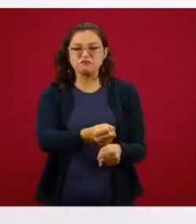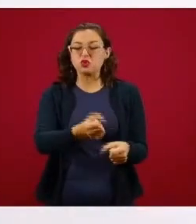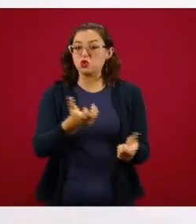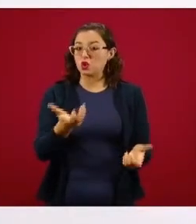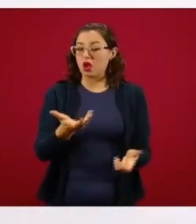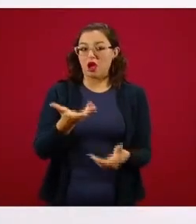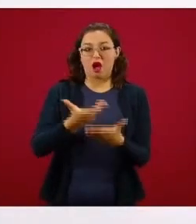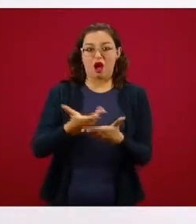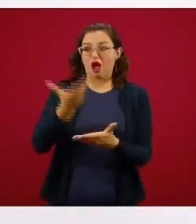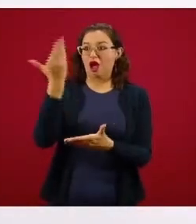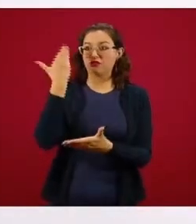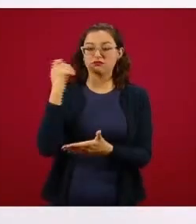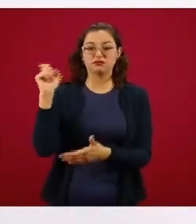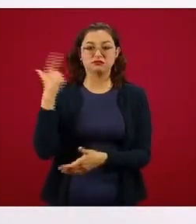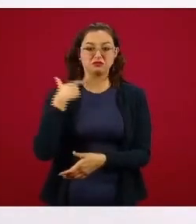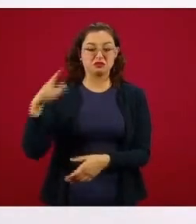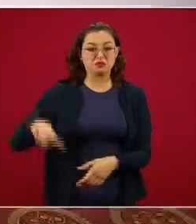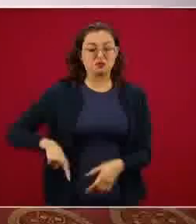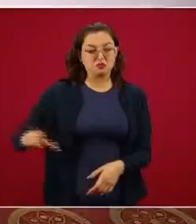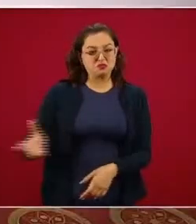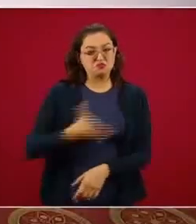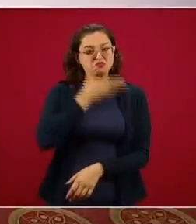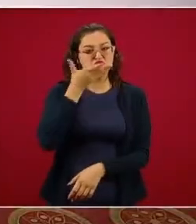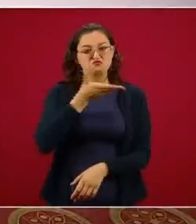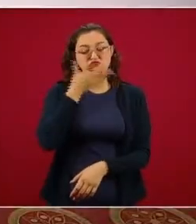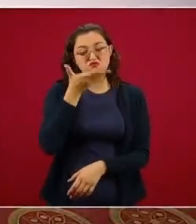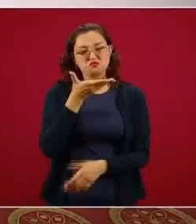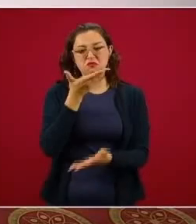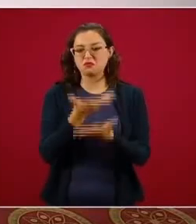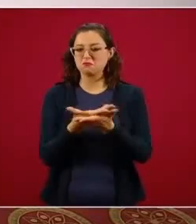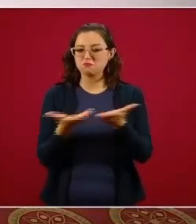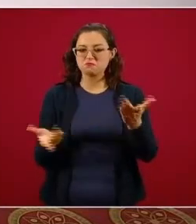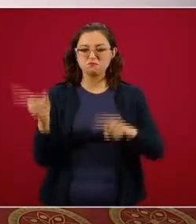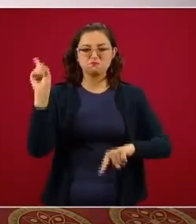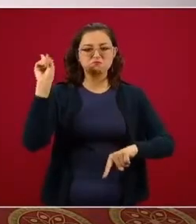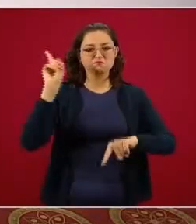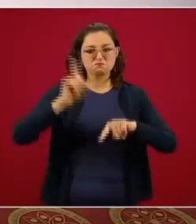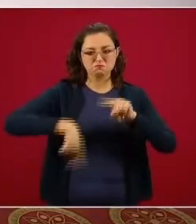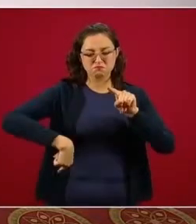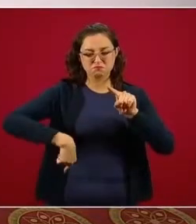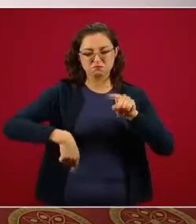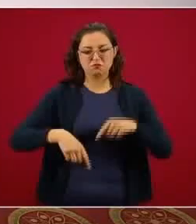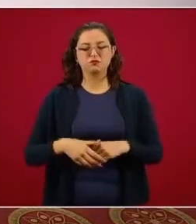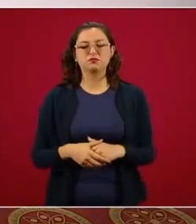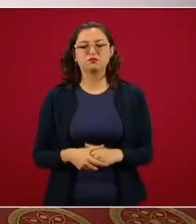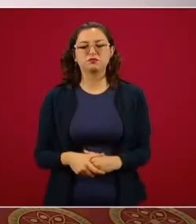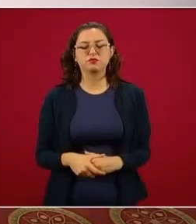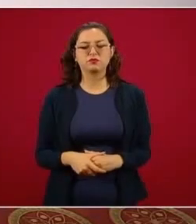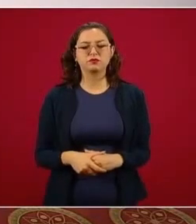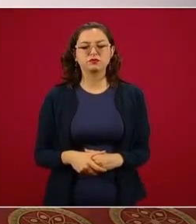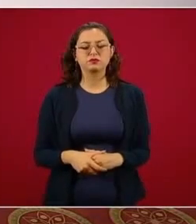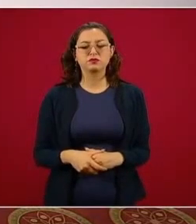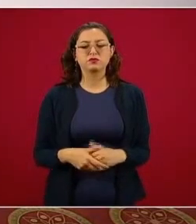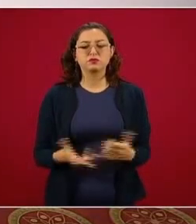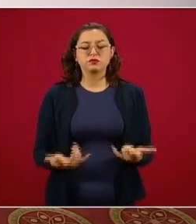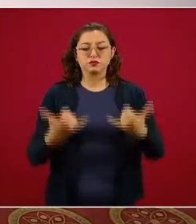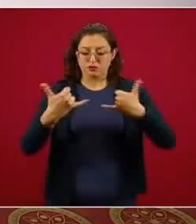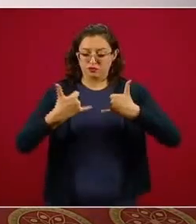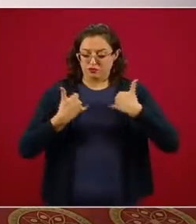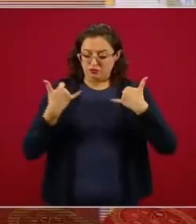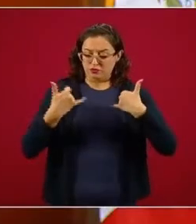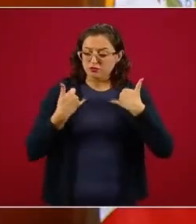habituales en otros gobiernos. Se está haciendo justicia en el caso de los